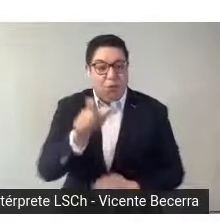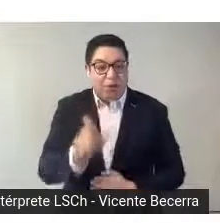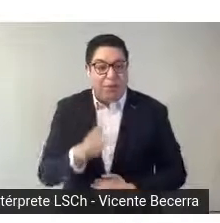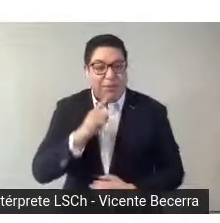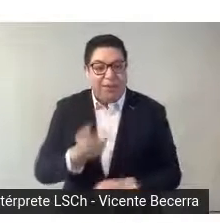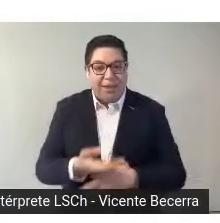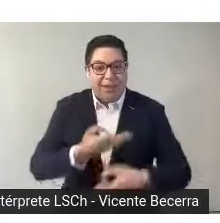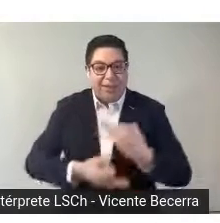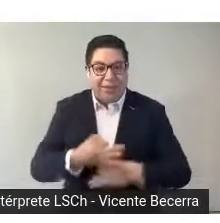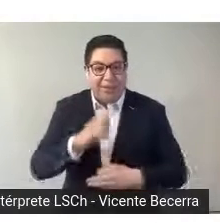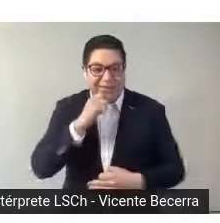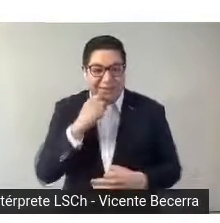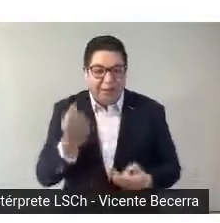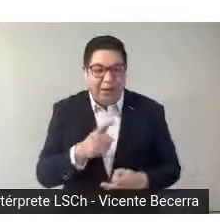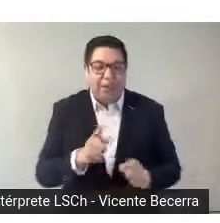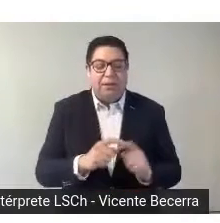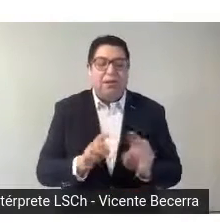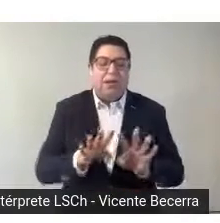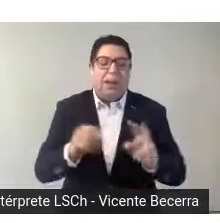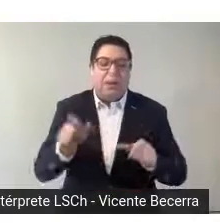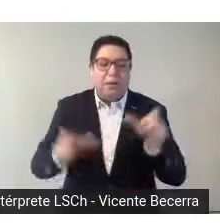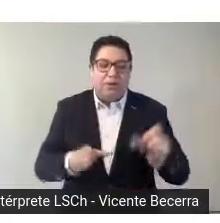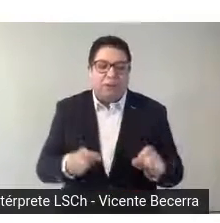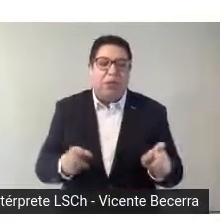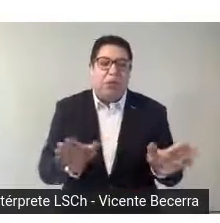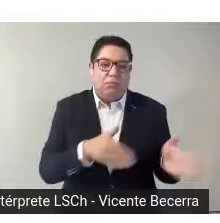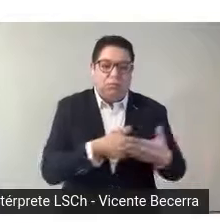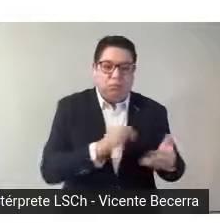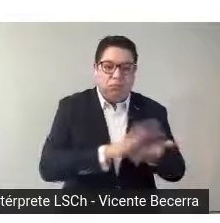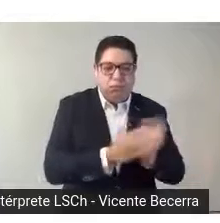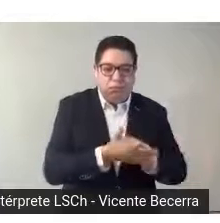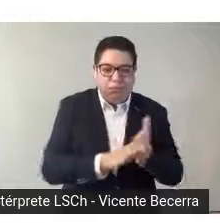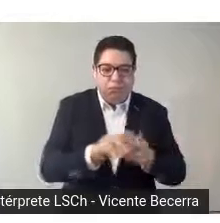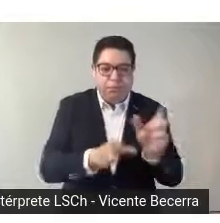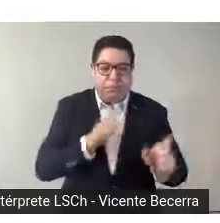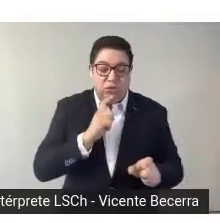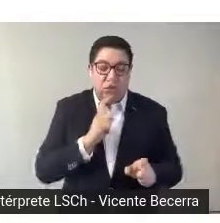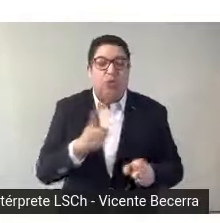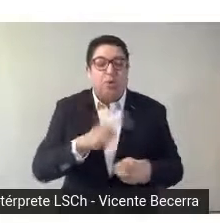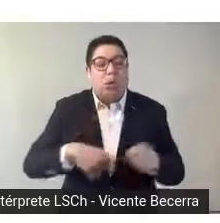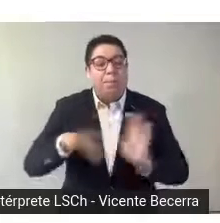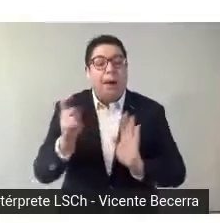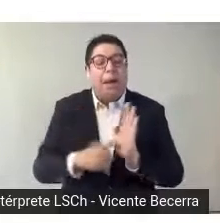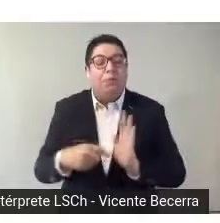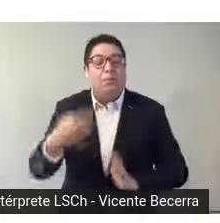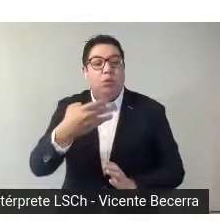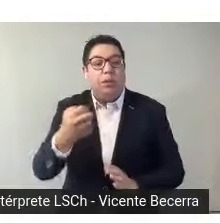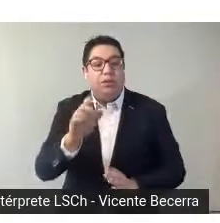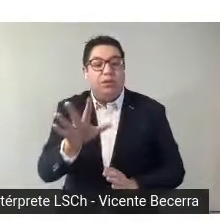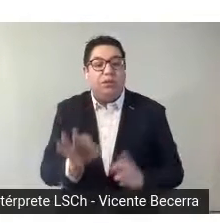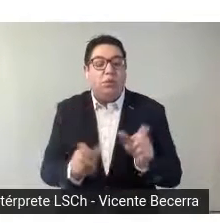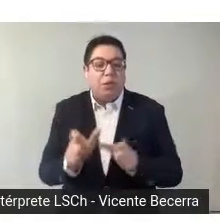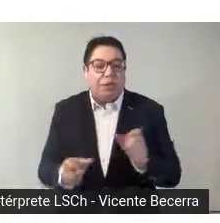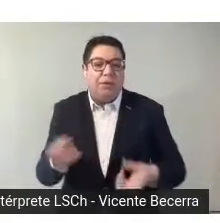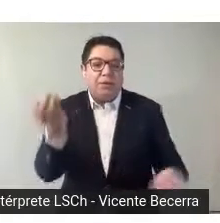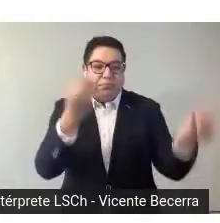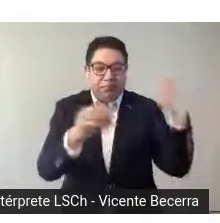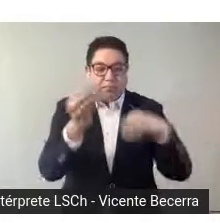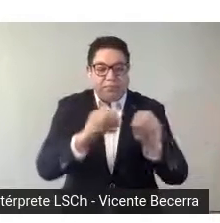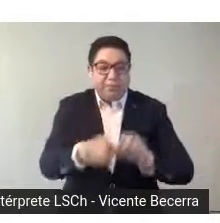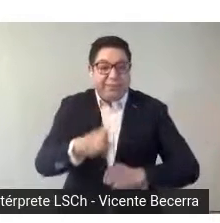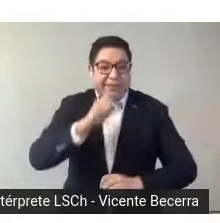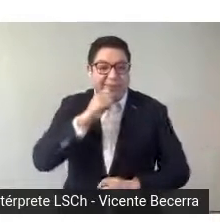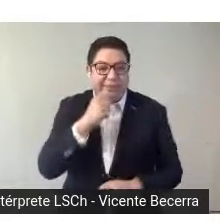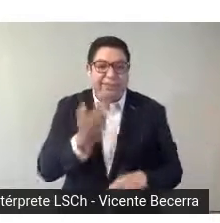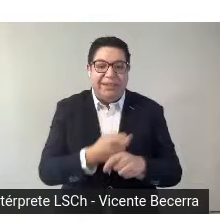fue diseñada entre cuatro paredes por un equipo, sino que fue co-creada por más de 450 personas. Y eso habla de